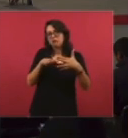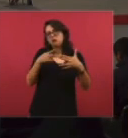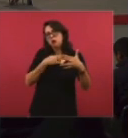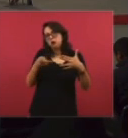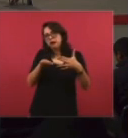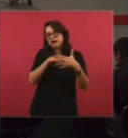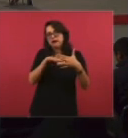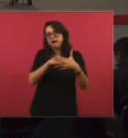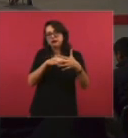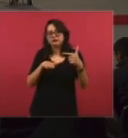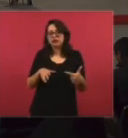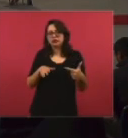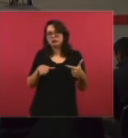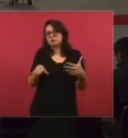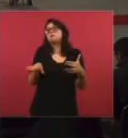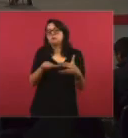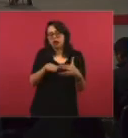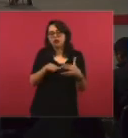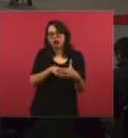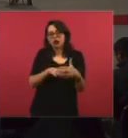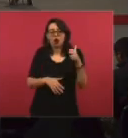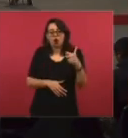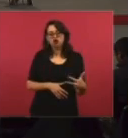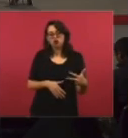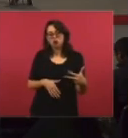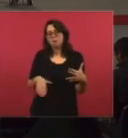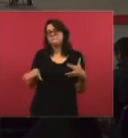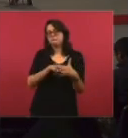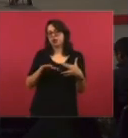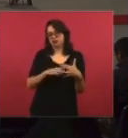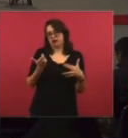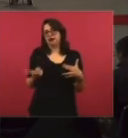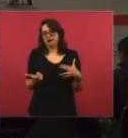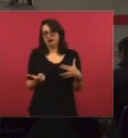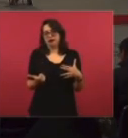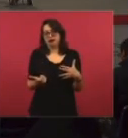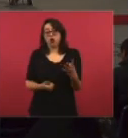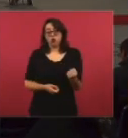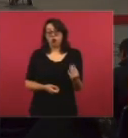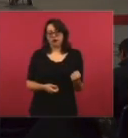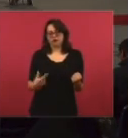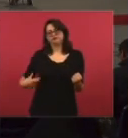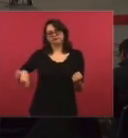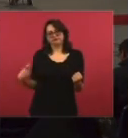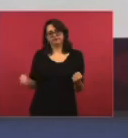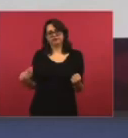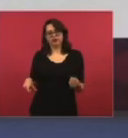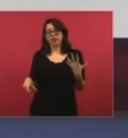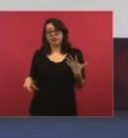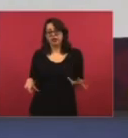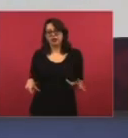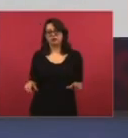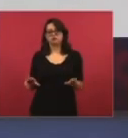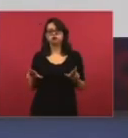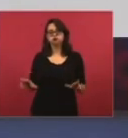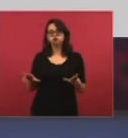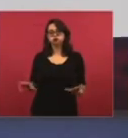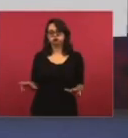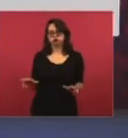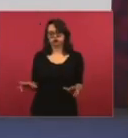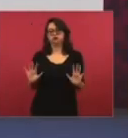lámina, piso de tierra, y apenas te alcanza para los frijoles y para las tortillas. Y vas a vivir con un pantalón, un par de pantalones, un